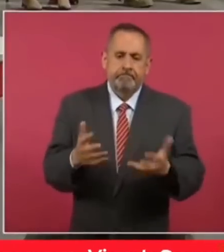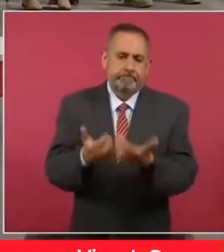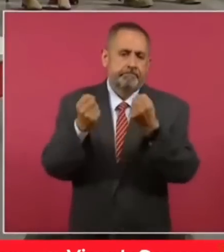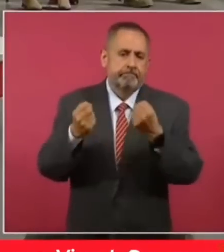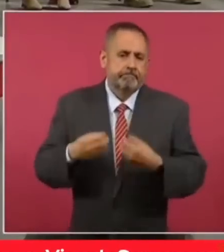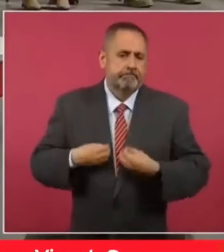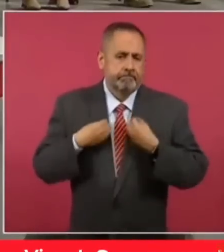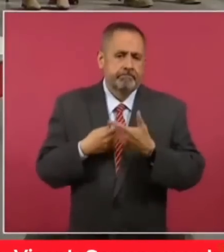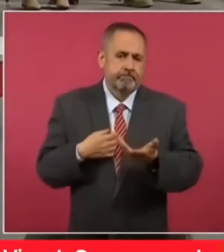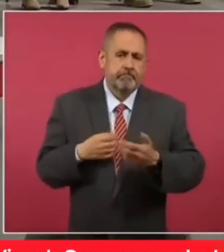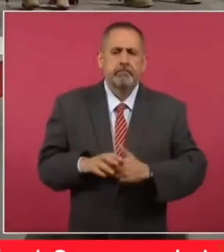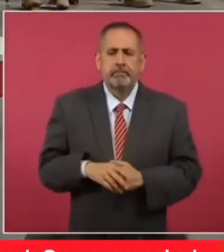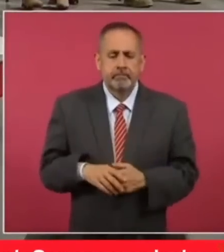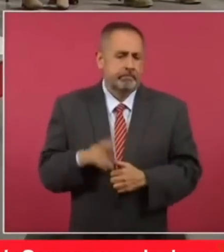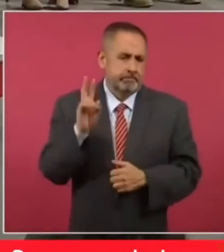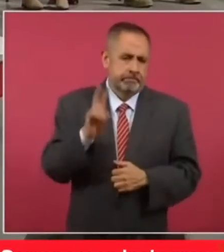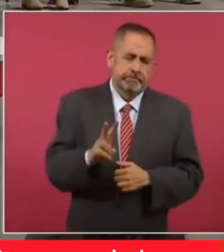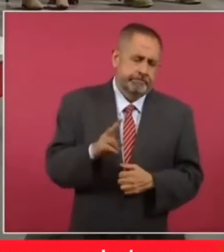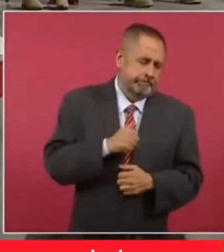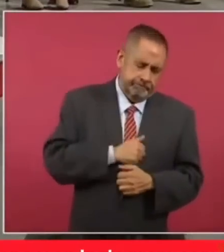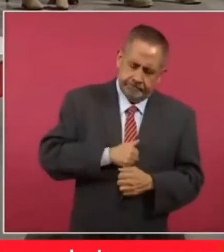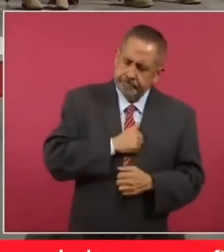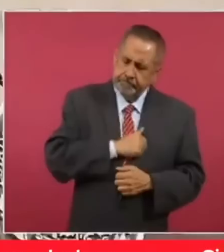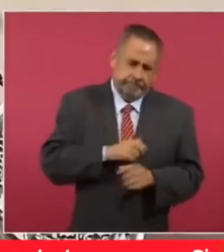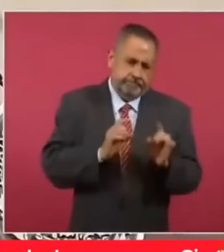Este es un hecho muy lamentable